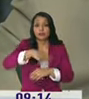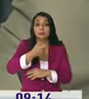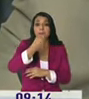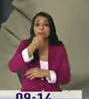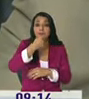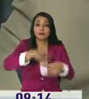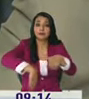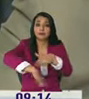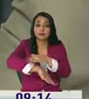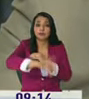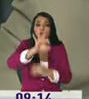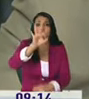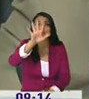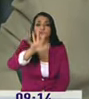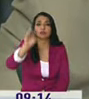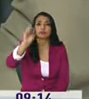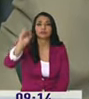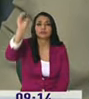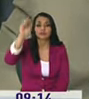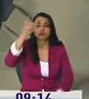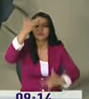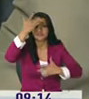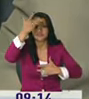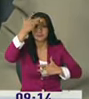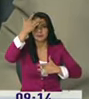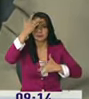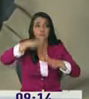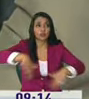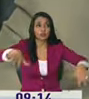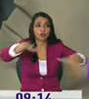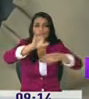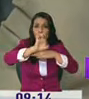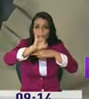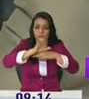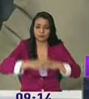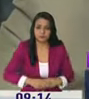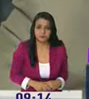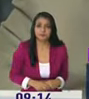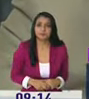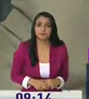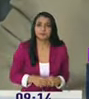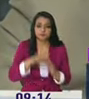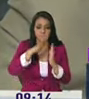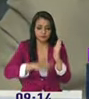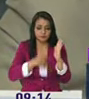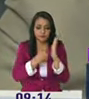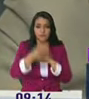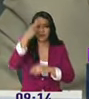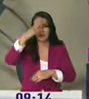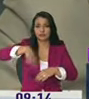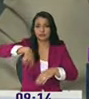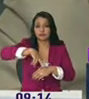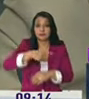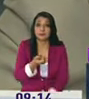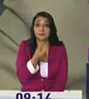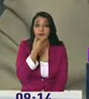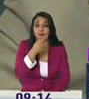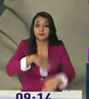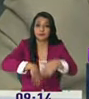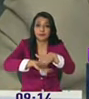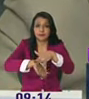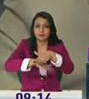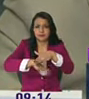el 95% de todas las enfermedades en el país. Sí, este Cuadro Nacional de Medicamentos Básicos, compuesto